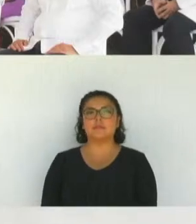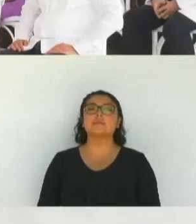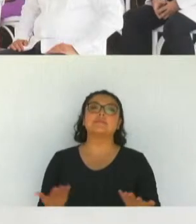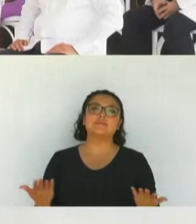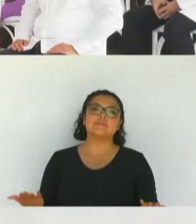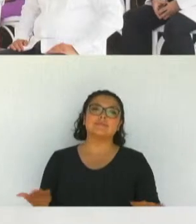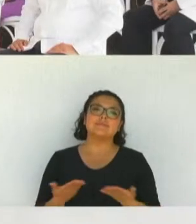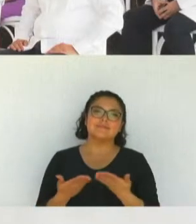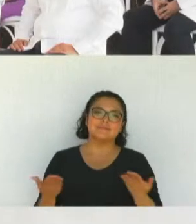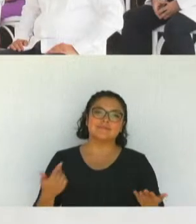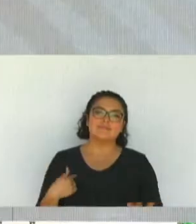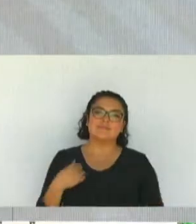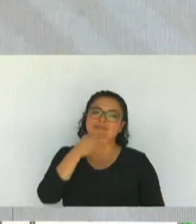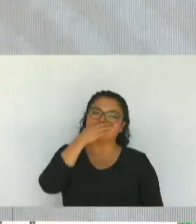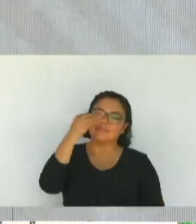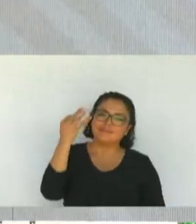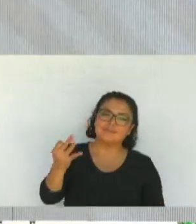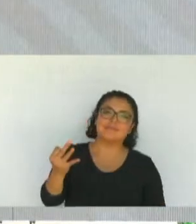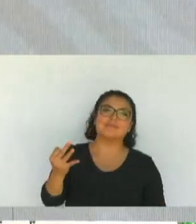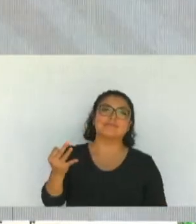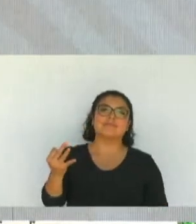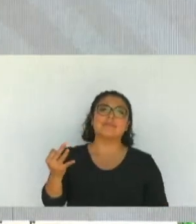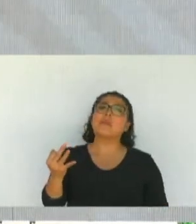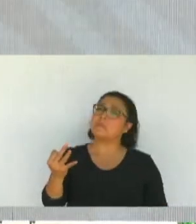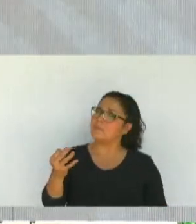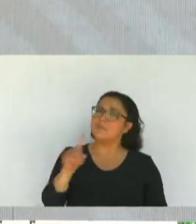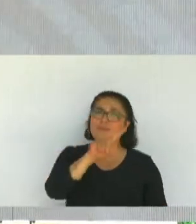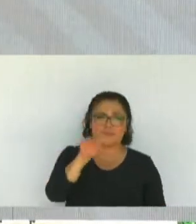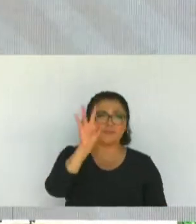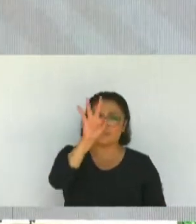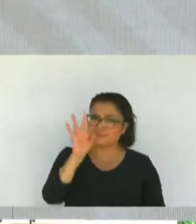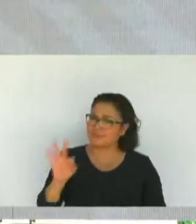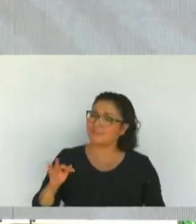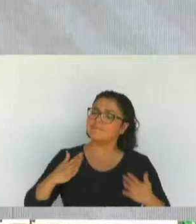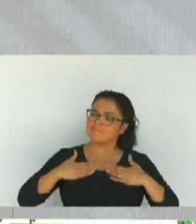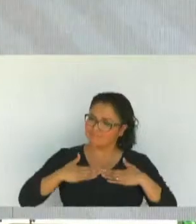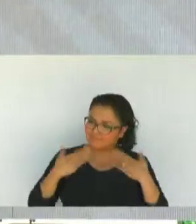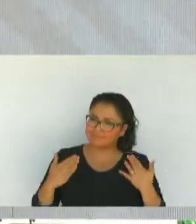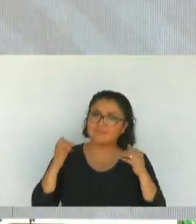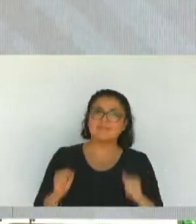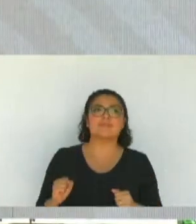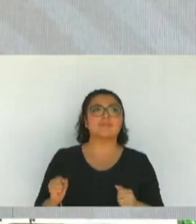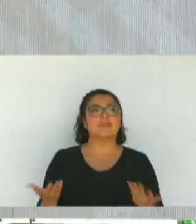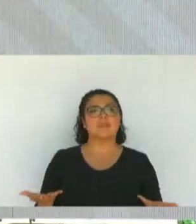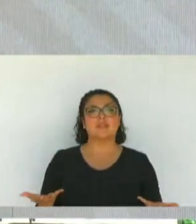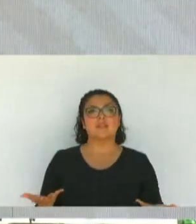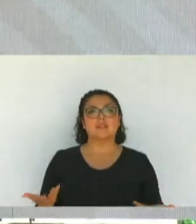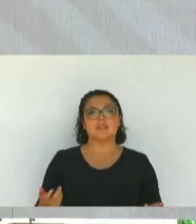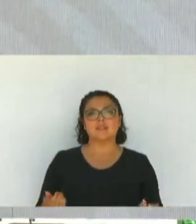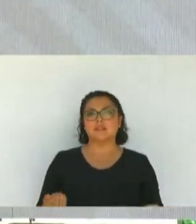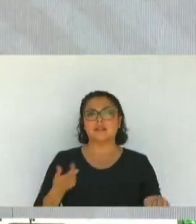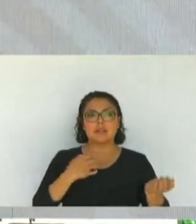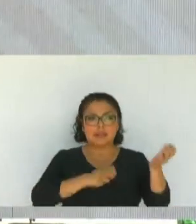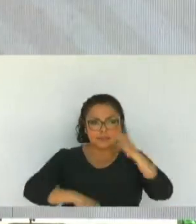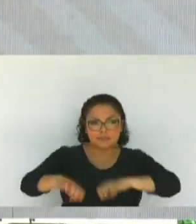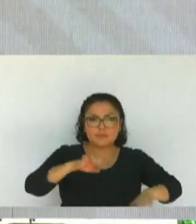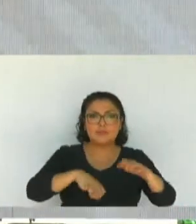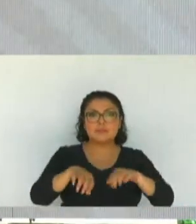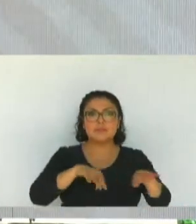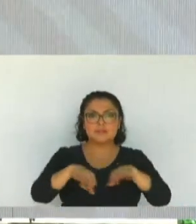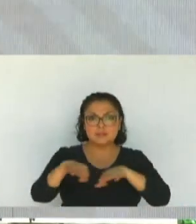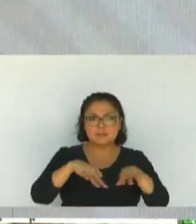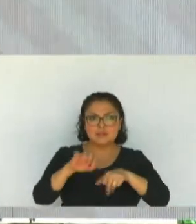Y lo digo porque es 100% verificable. No hubo brotes en los centros de trabajo, ni hubo